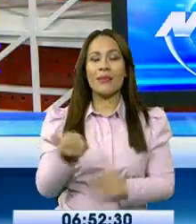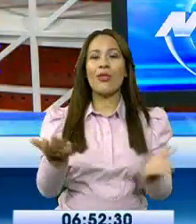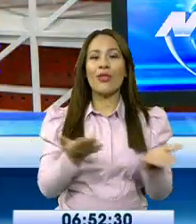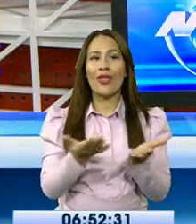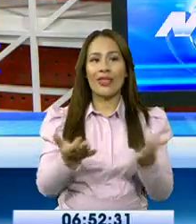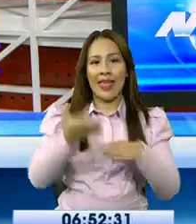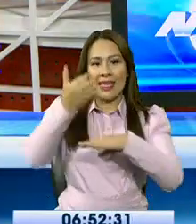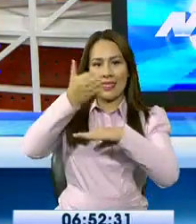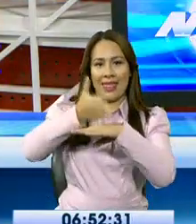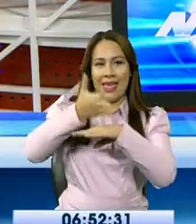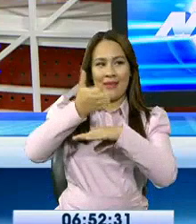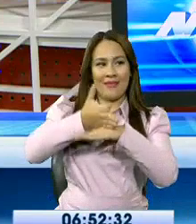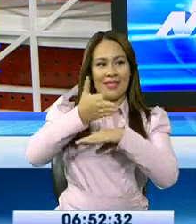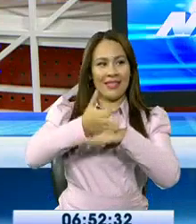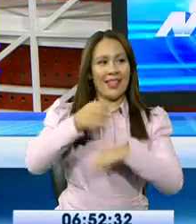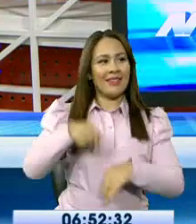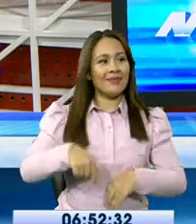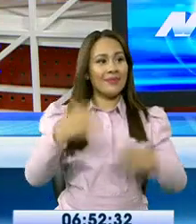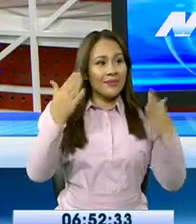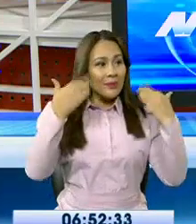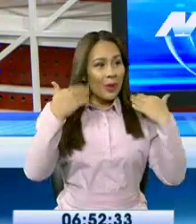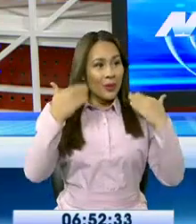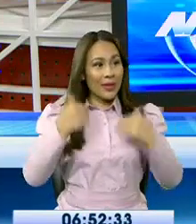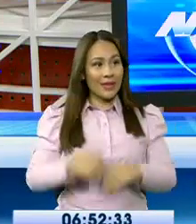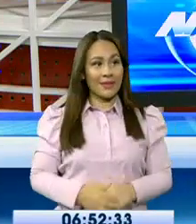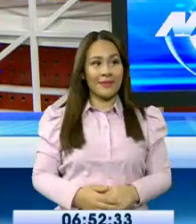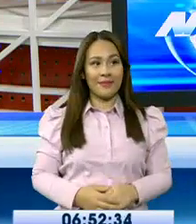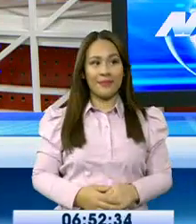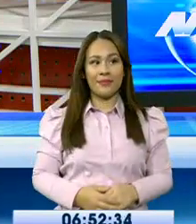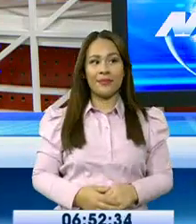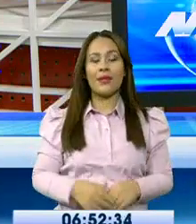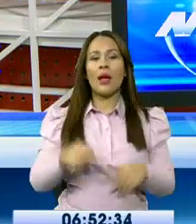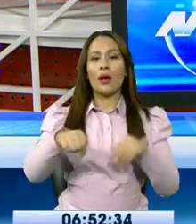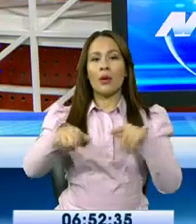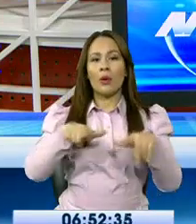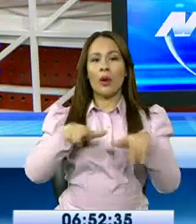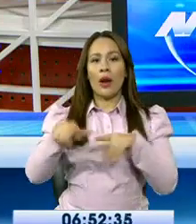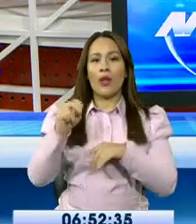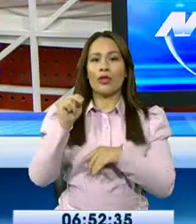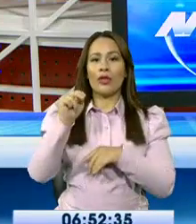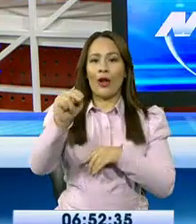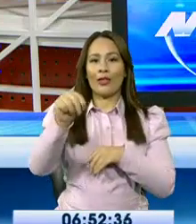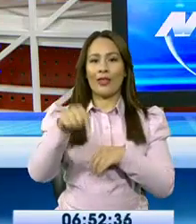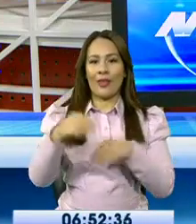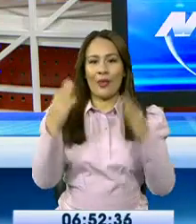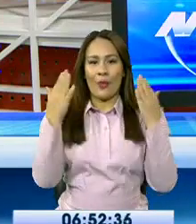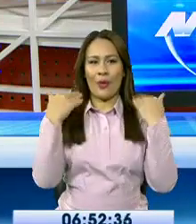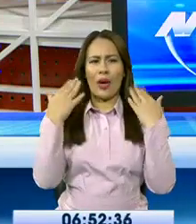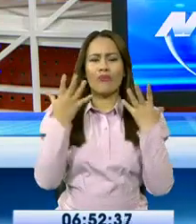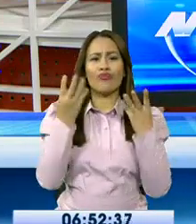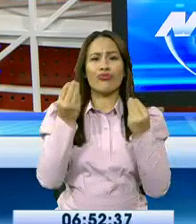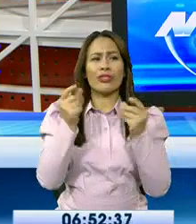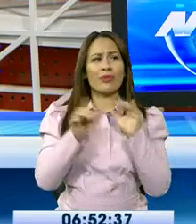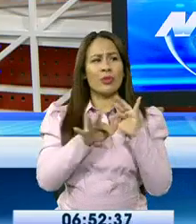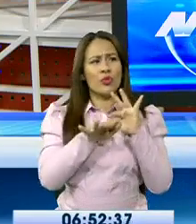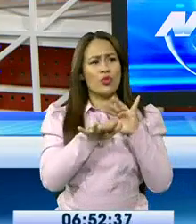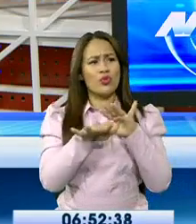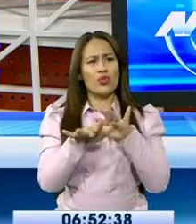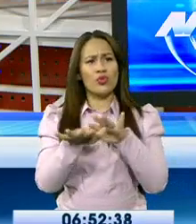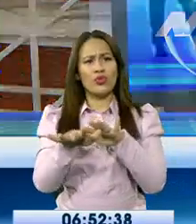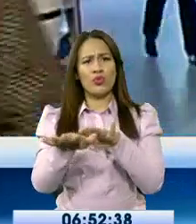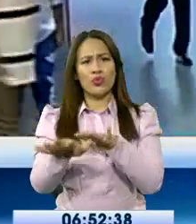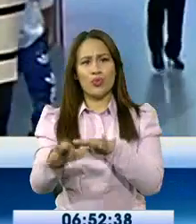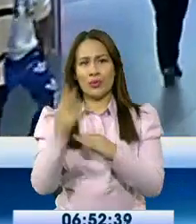terrestre de Guayaquil, Jaime Roldós Aguilera, en el norte del puerto principal. Cientos de personas se han dado